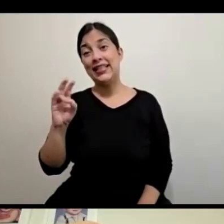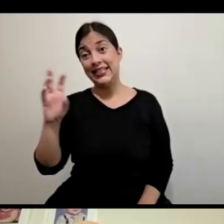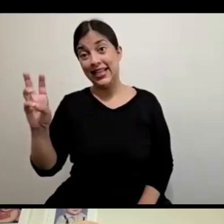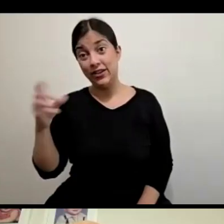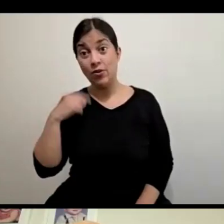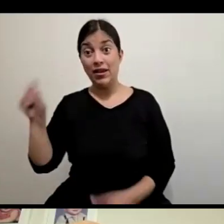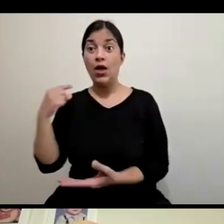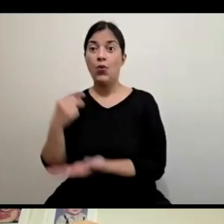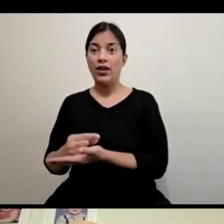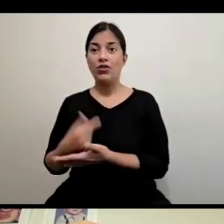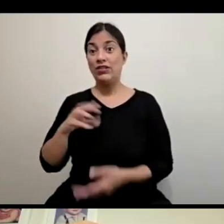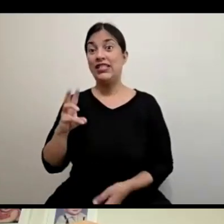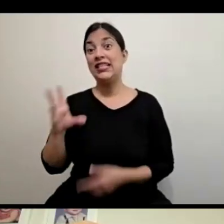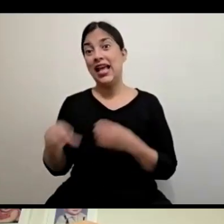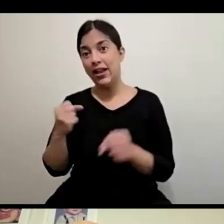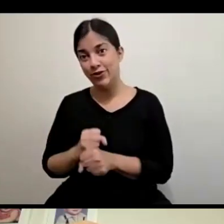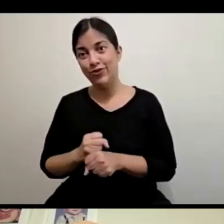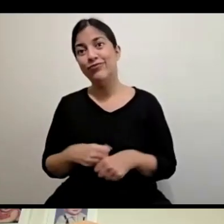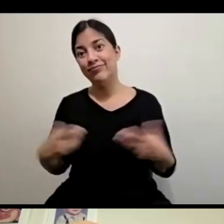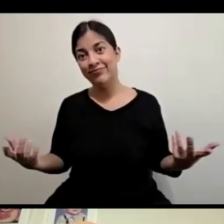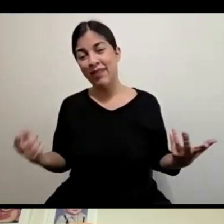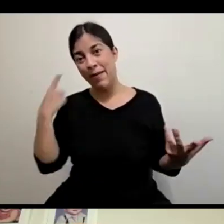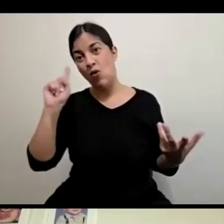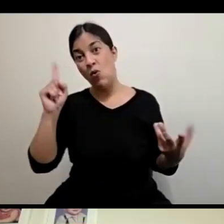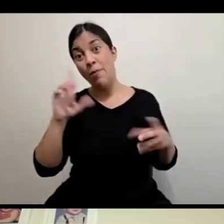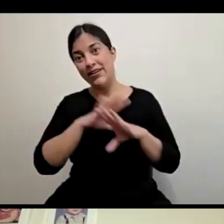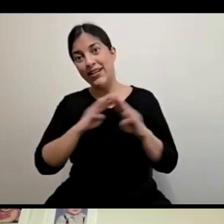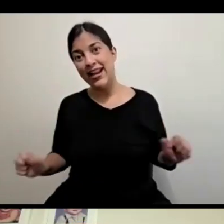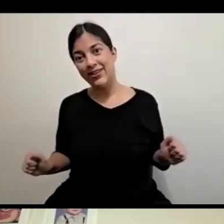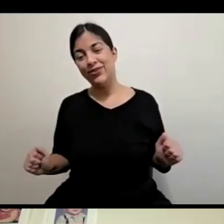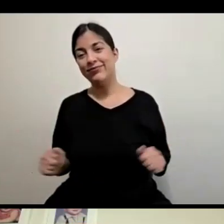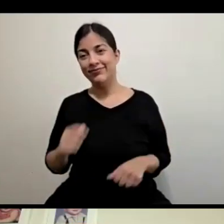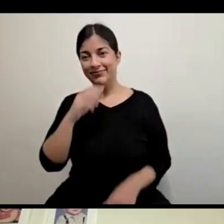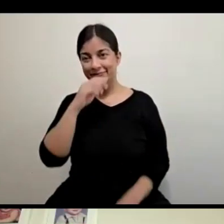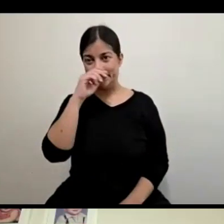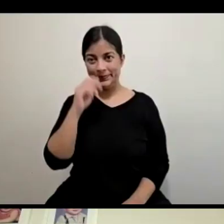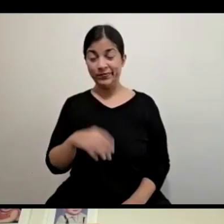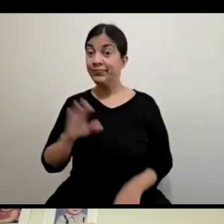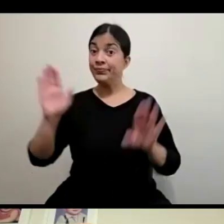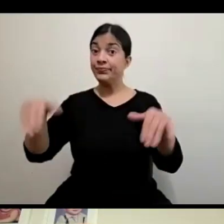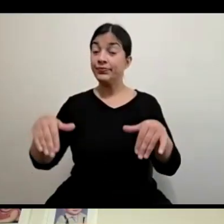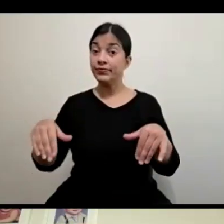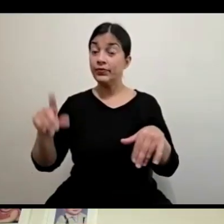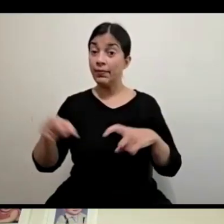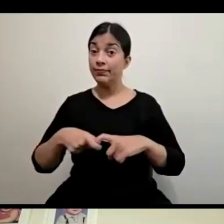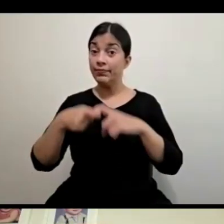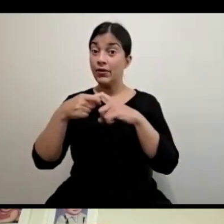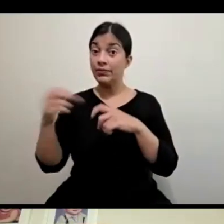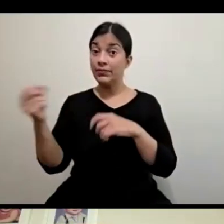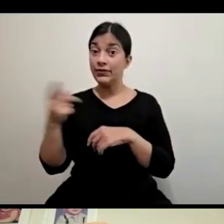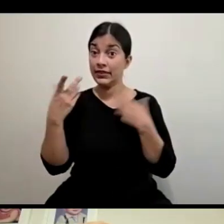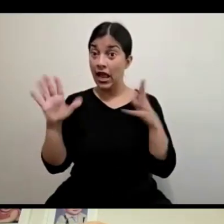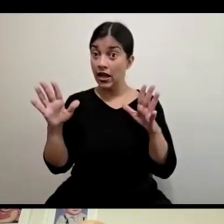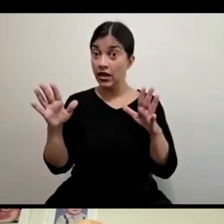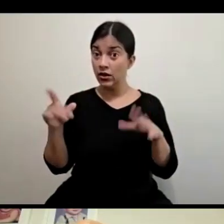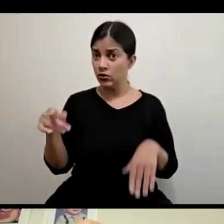gradué, imagínate, tuve como 6 años haciendo el bachillerato. Ay, mamá. Mira, vamos a una pausilla y regresamos. Tú tienes